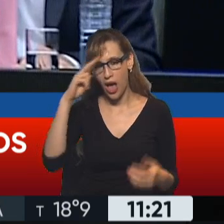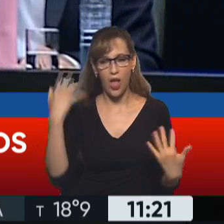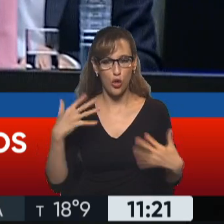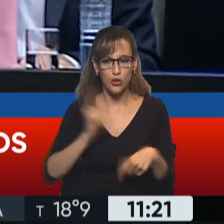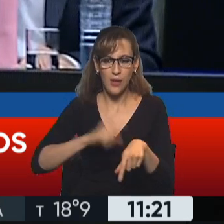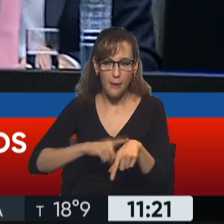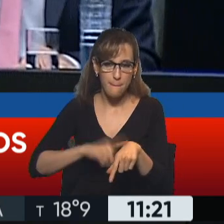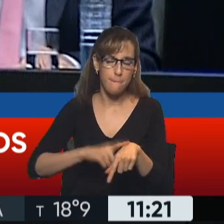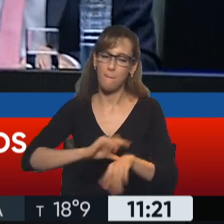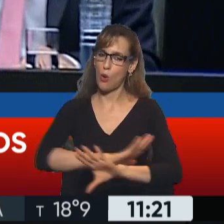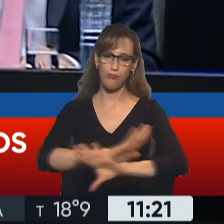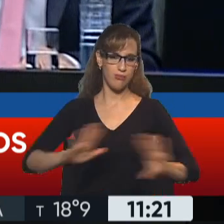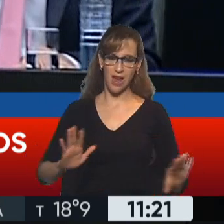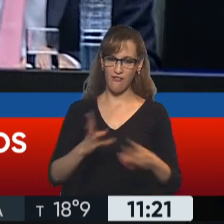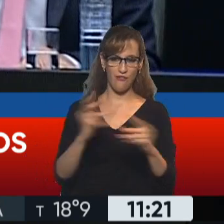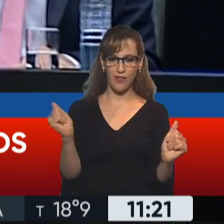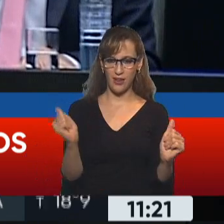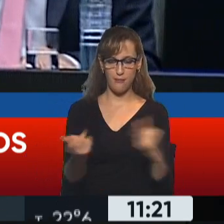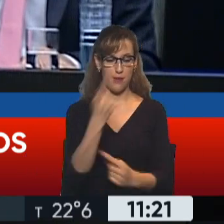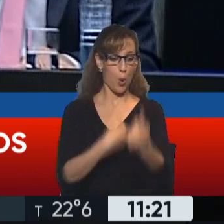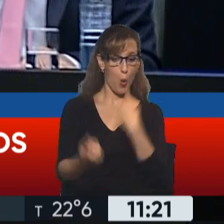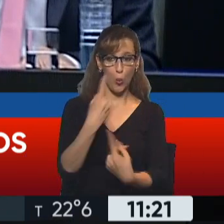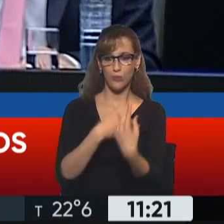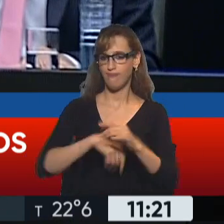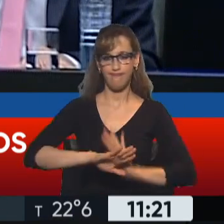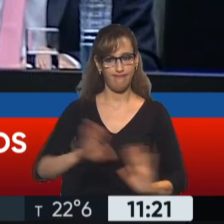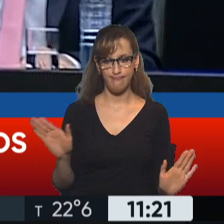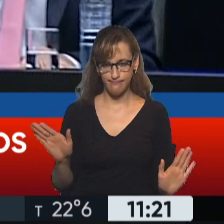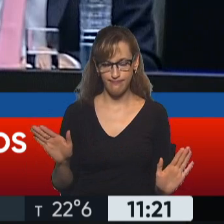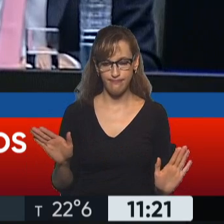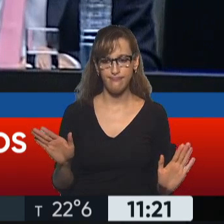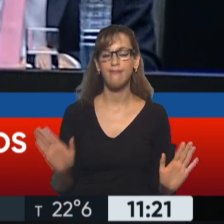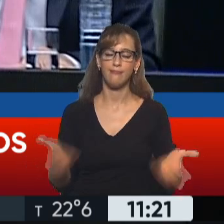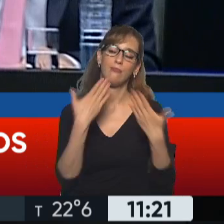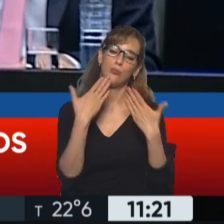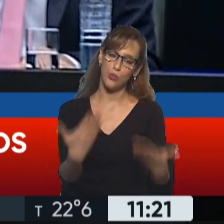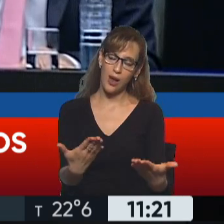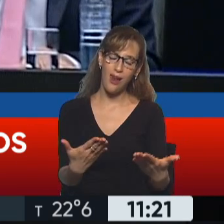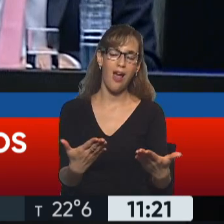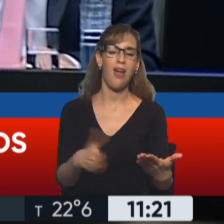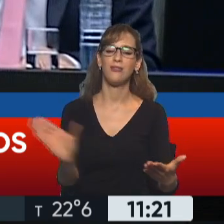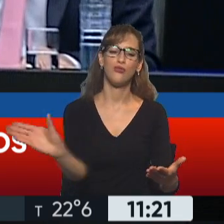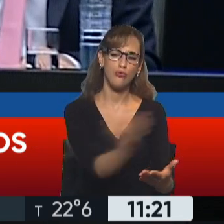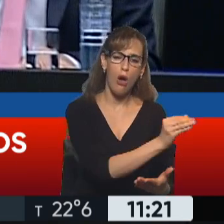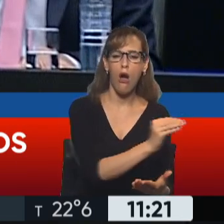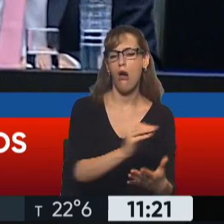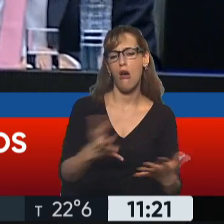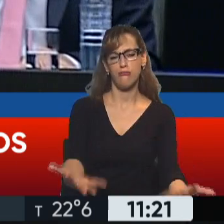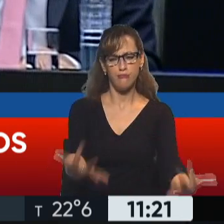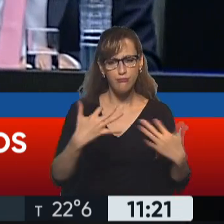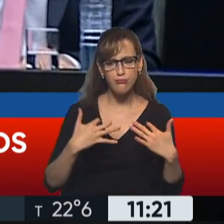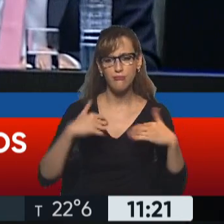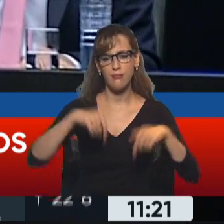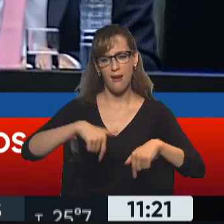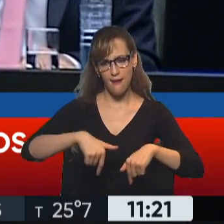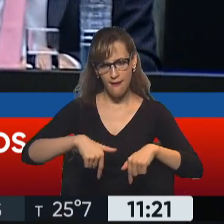disponen que en este momento terminemos esta conferencia de prensa. Muchas gracias a todas y a todos por llegar